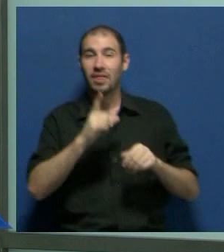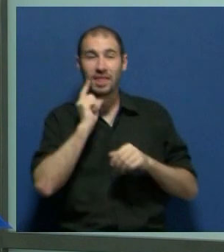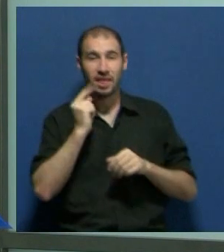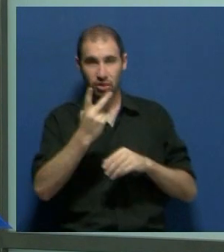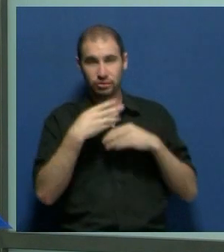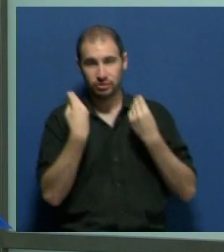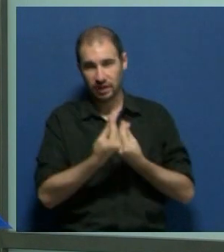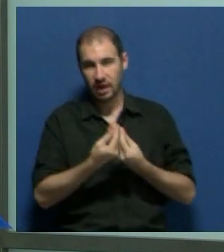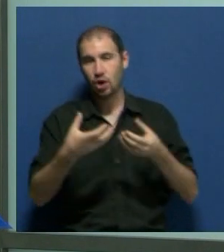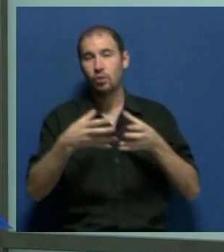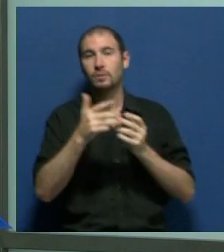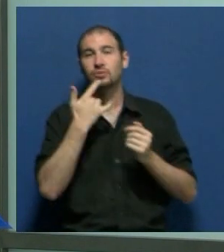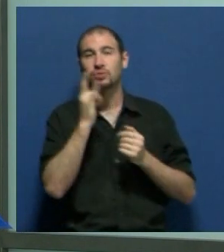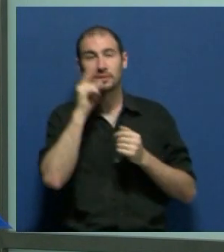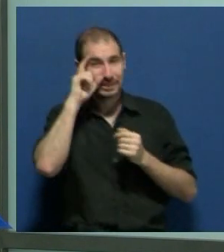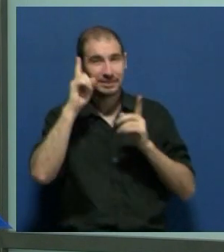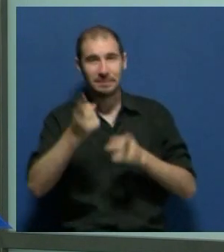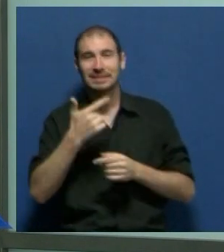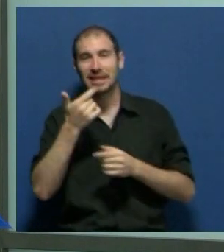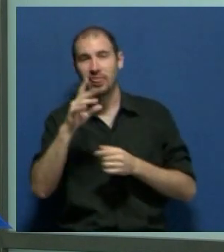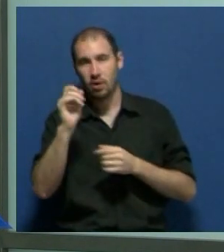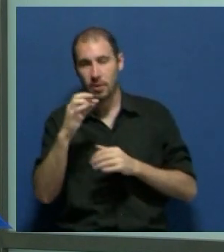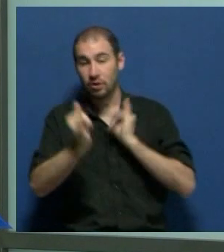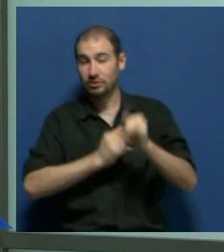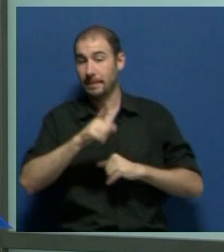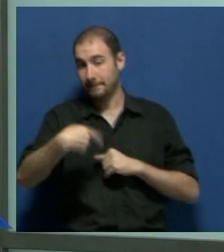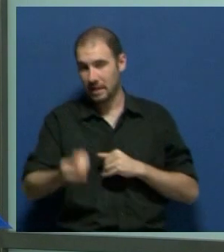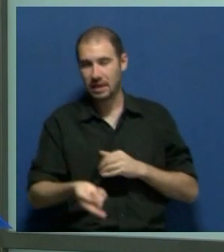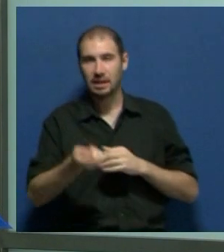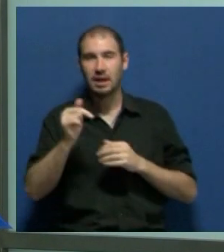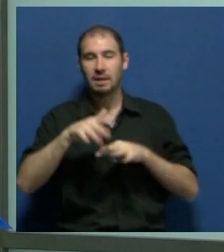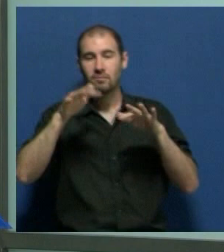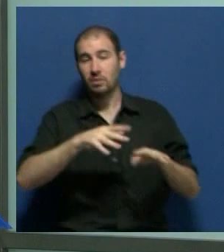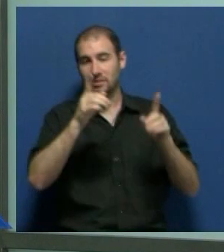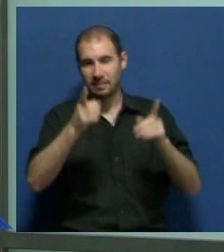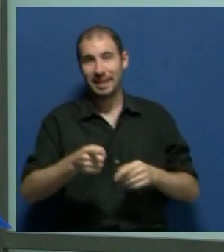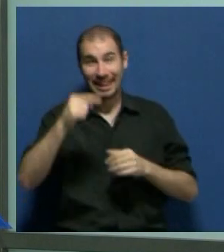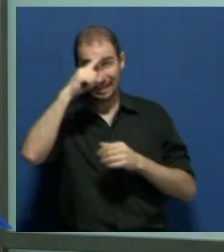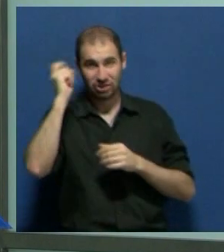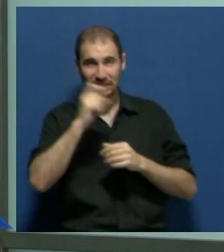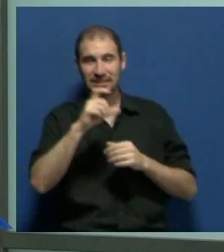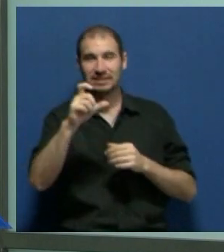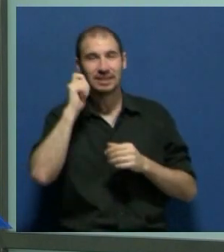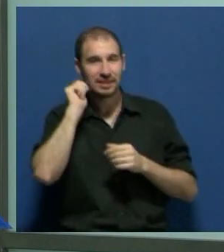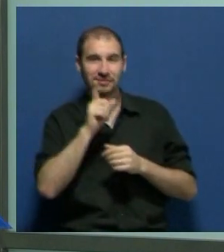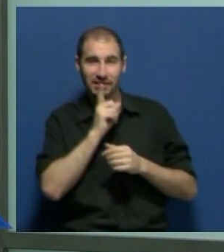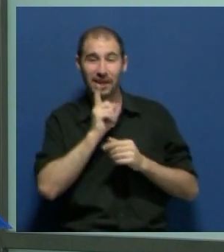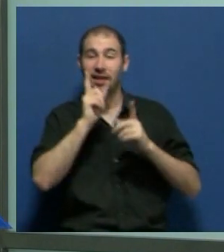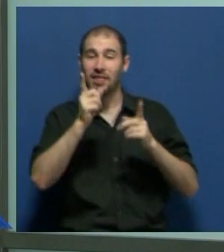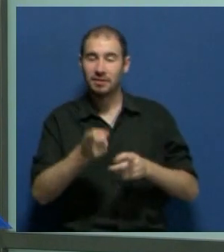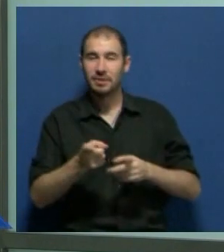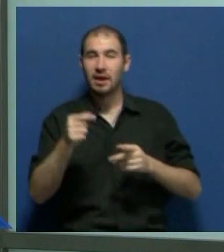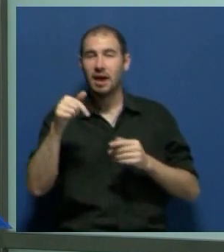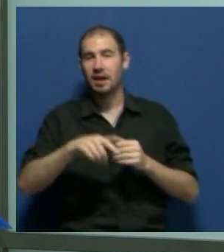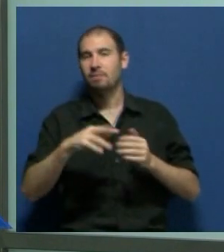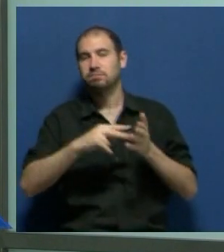horas por parte del SUTE y también de SADOP. Decíamos que mañana se iba a movilizar también a nivel nacional la CGT y que iba a tener